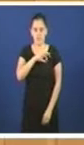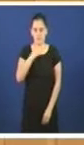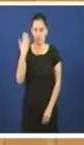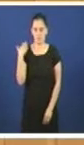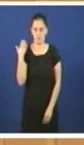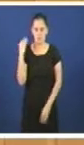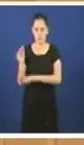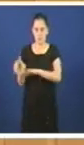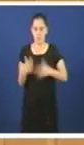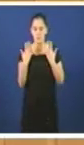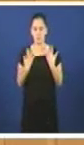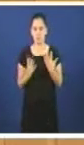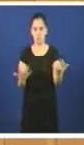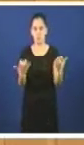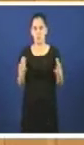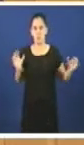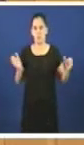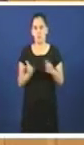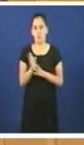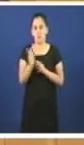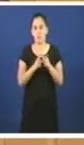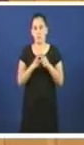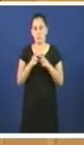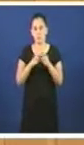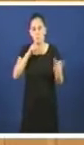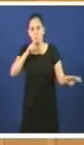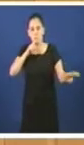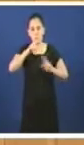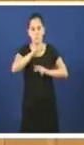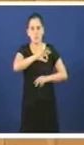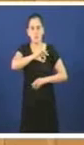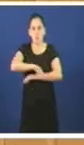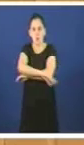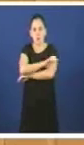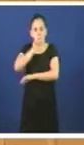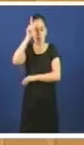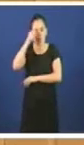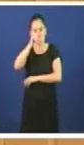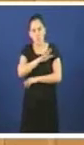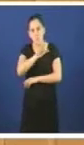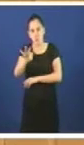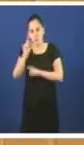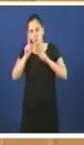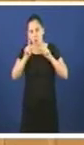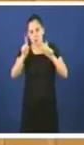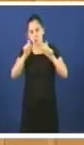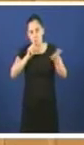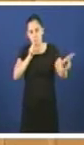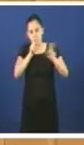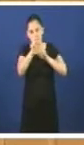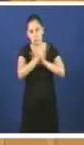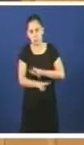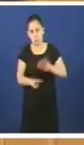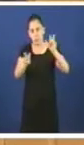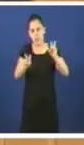el pleno de la cámara o bloque nacionalista galego interpelaba el señor conselleiro de cultura y educación sobre temas de